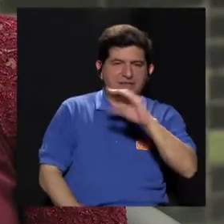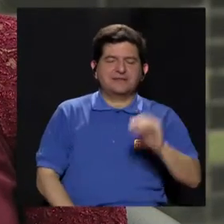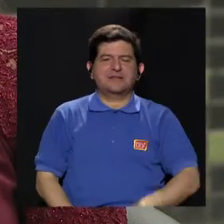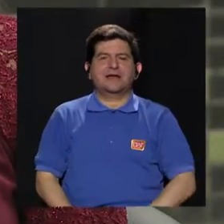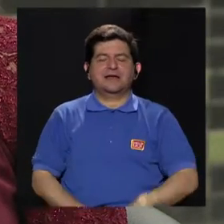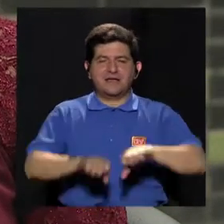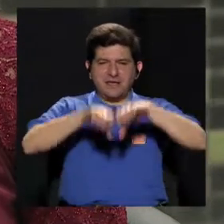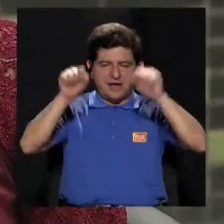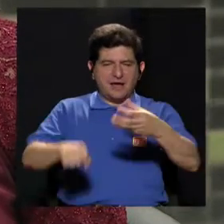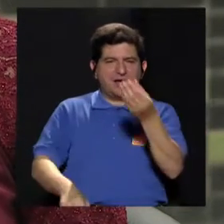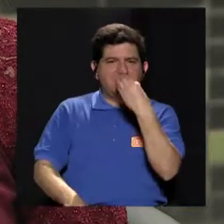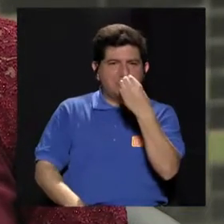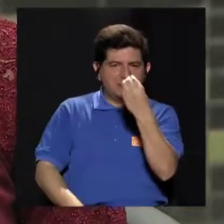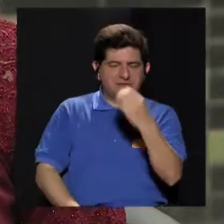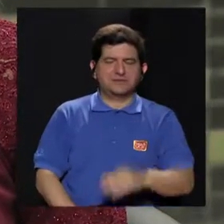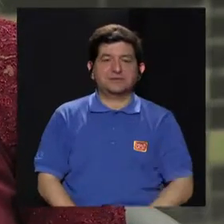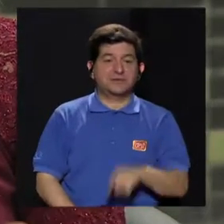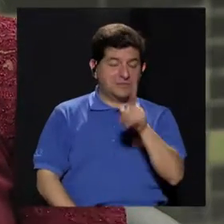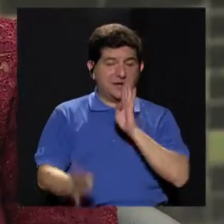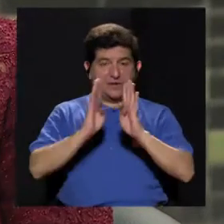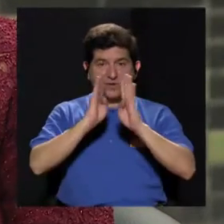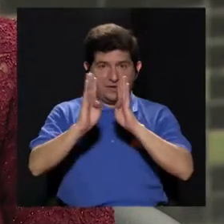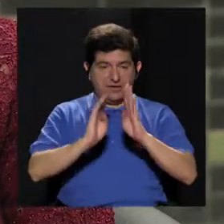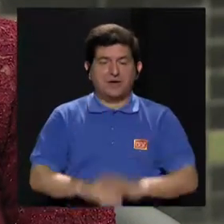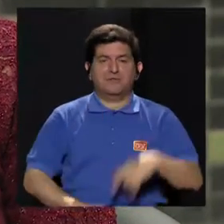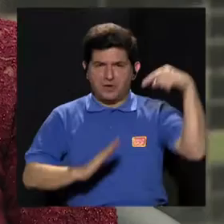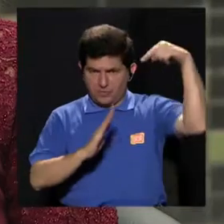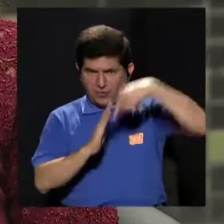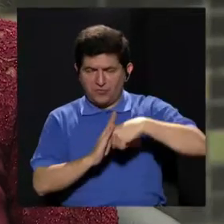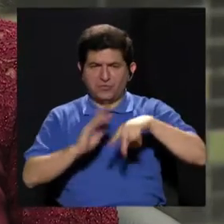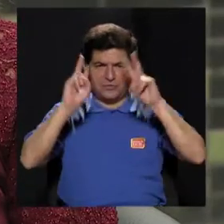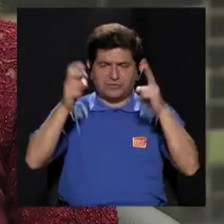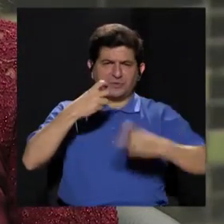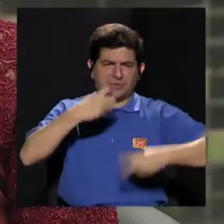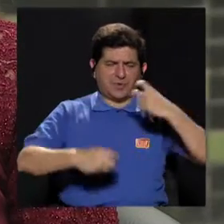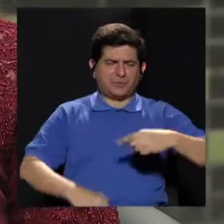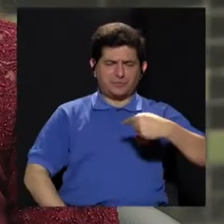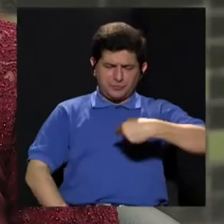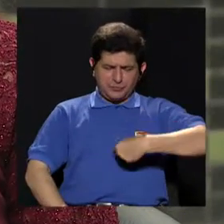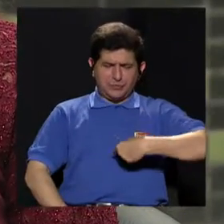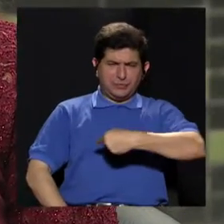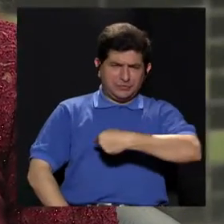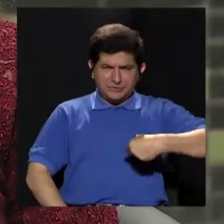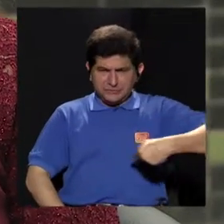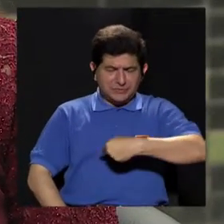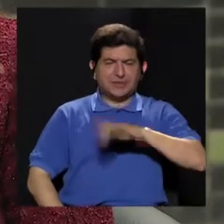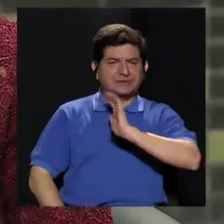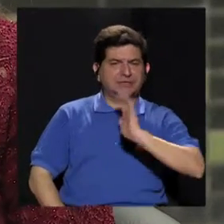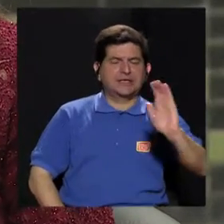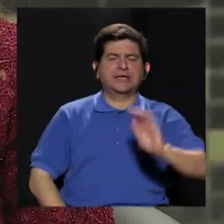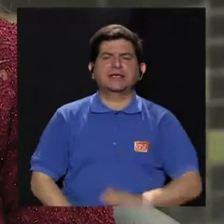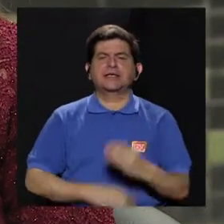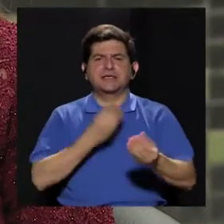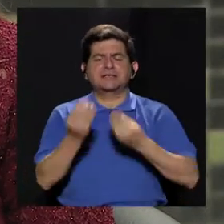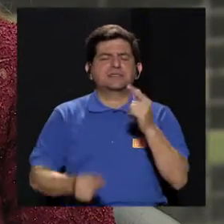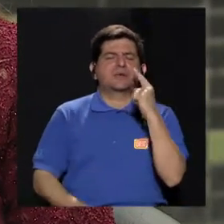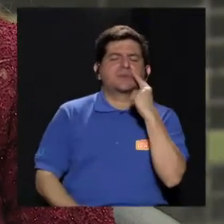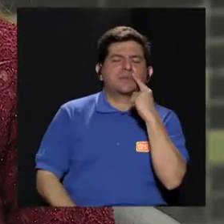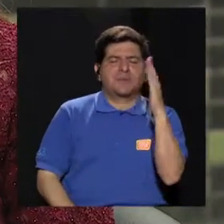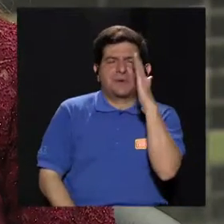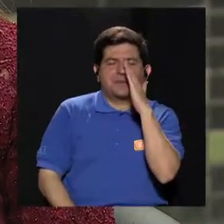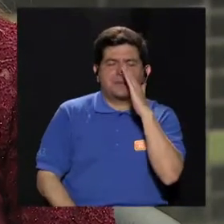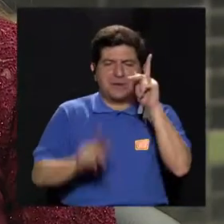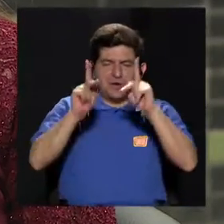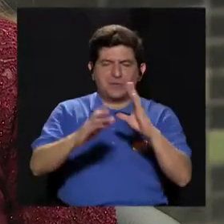en gastroenterología pediátrica y nutrición. Y con ella estamos profundizando más sobre este tema de los problemas digestivos en nuestra niñez. ¿Qué hacer usted,